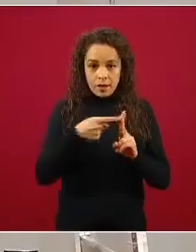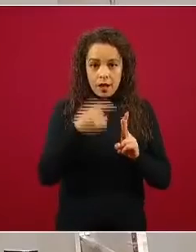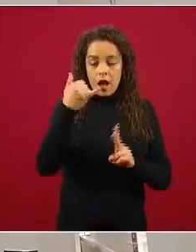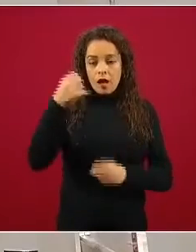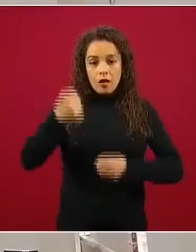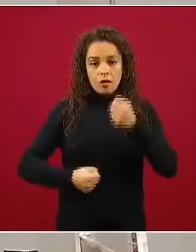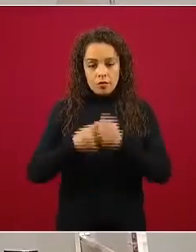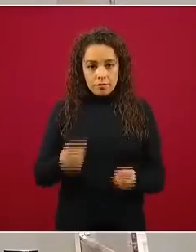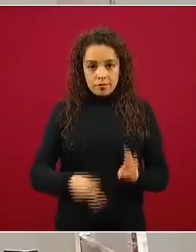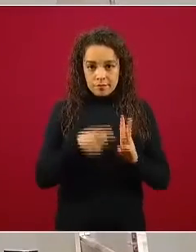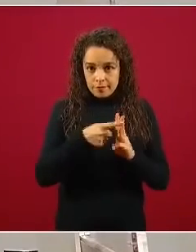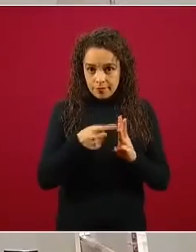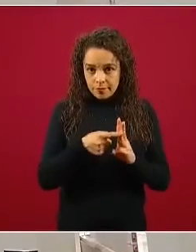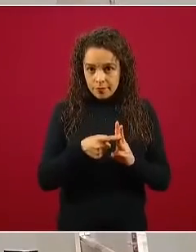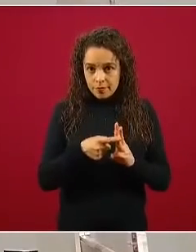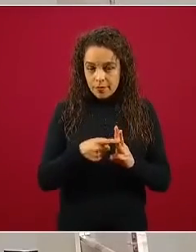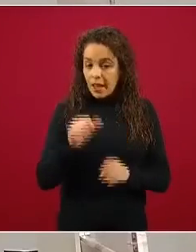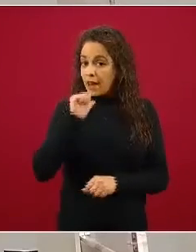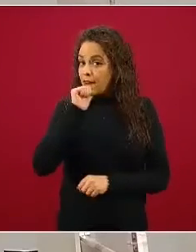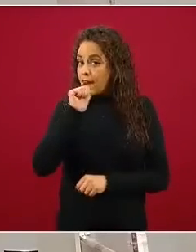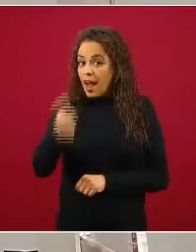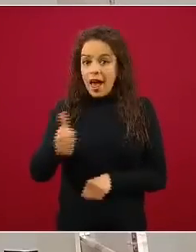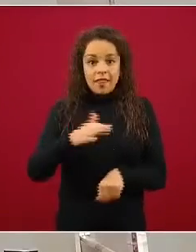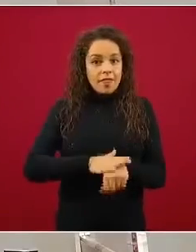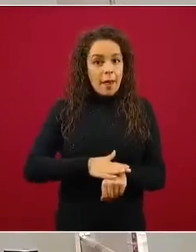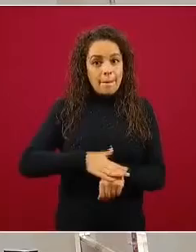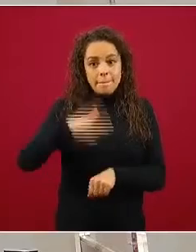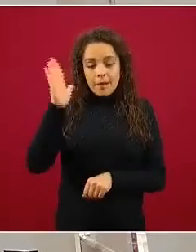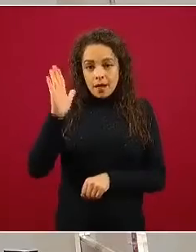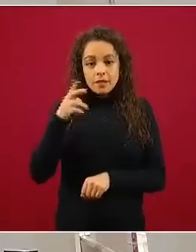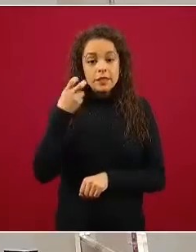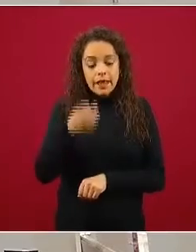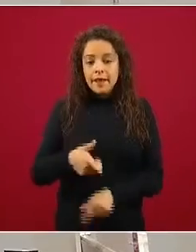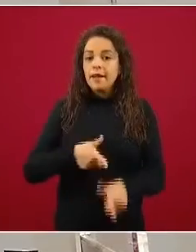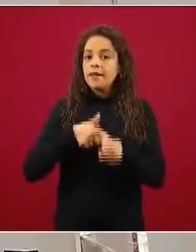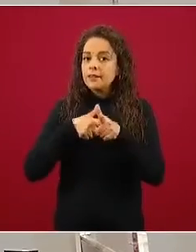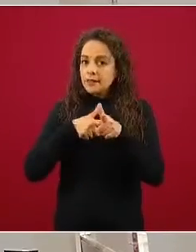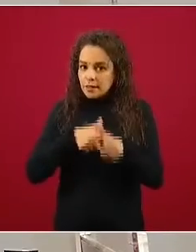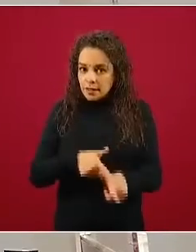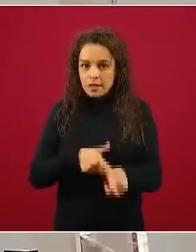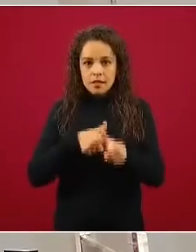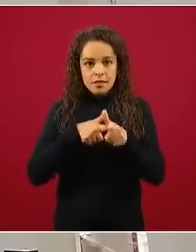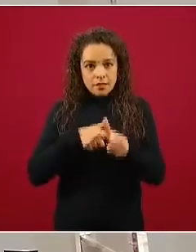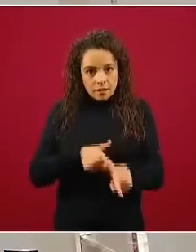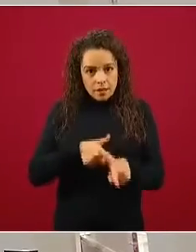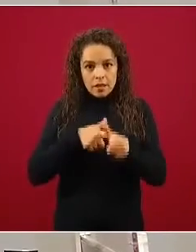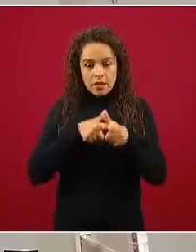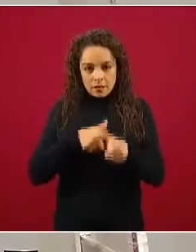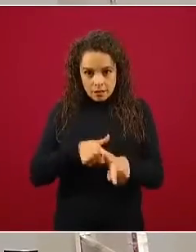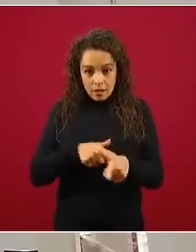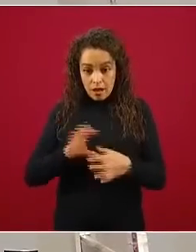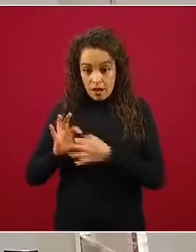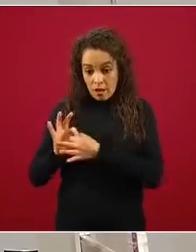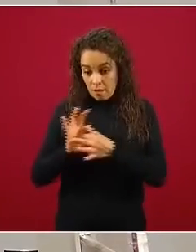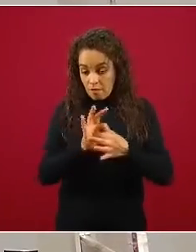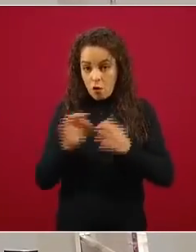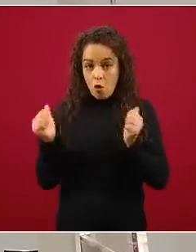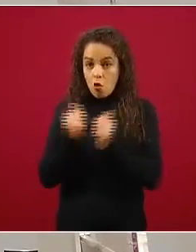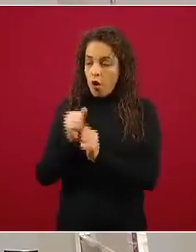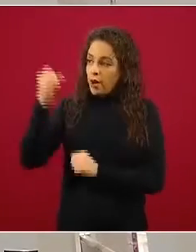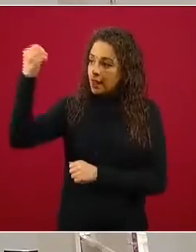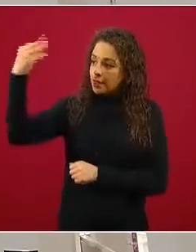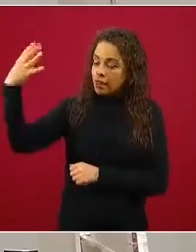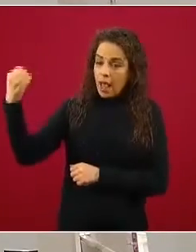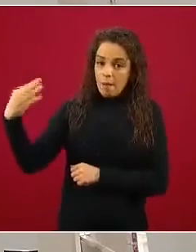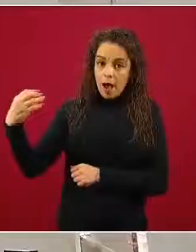automotriz. Nada más. Eso sigue vigente y es en función del semáforo. En aquellas entidades federativas